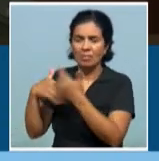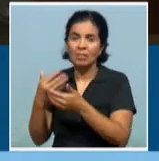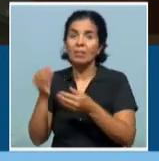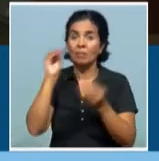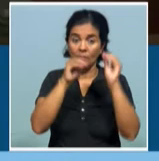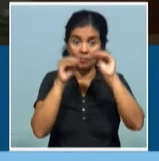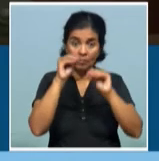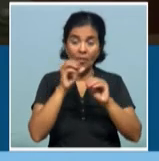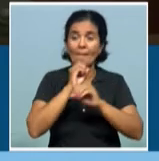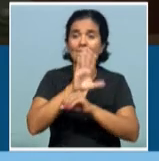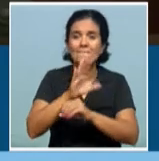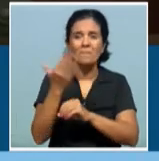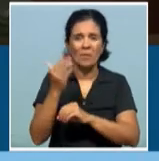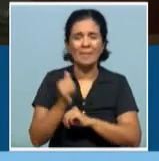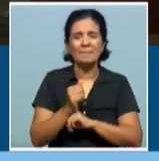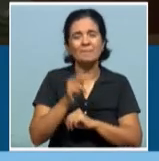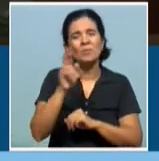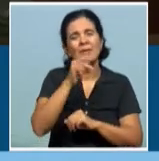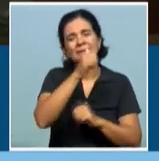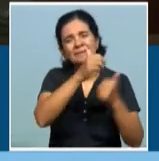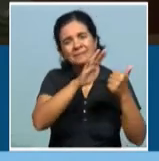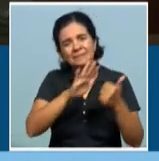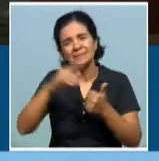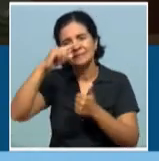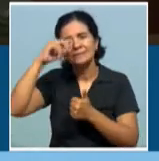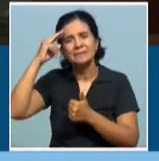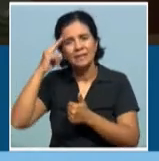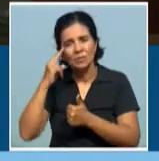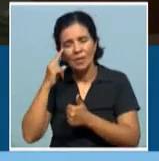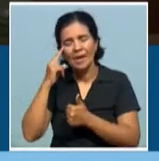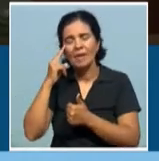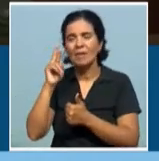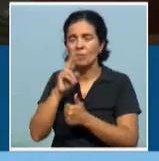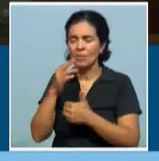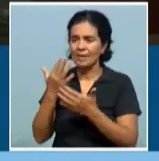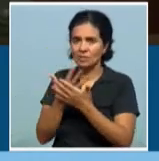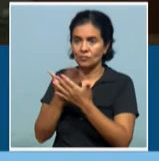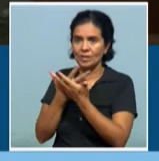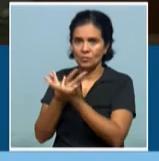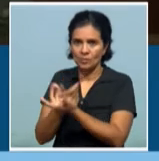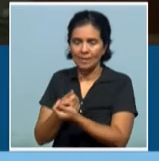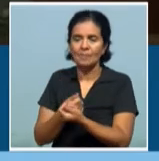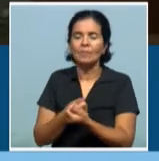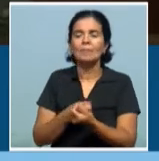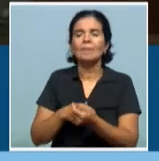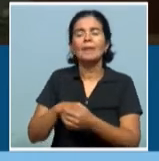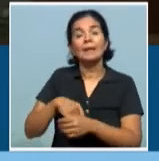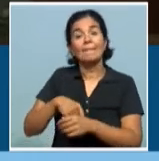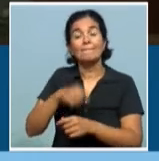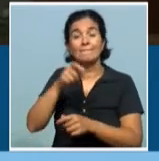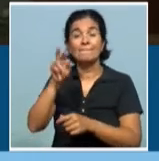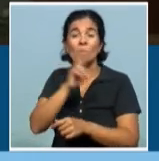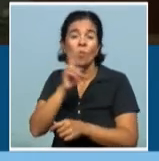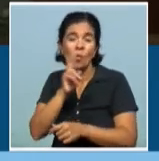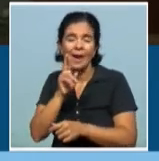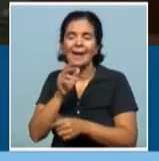psicológicamente a más de 70 mujeres víctimas de violencia. Combatimos la trata en todo el territorio provincial. Capacitamos a la Fuerza